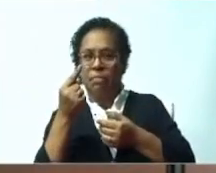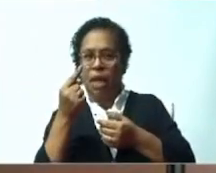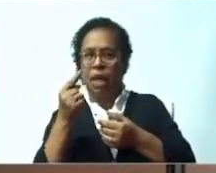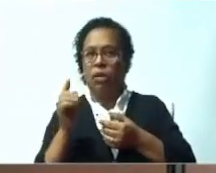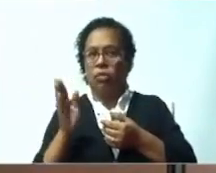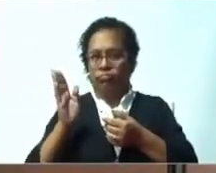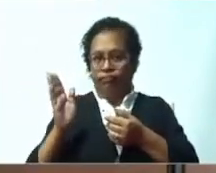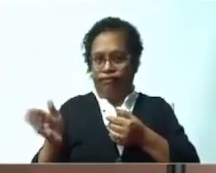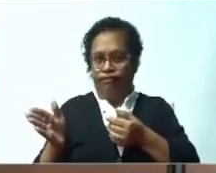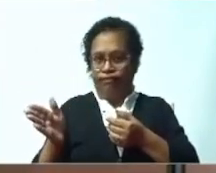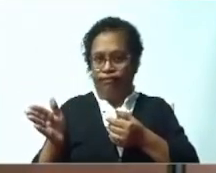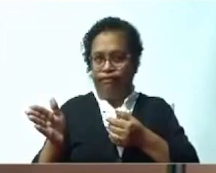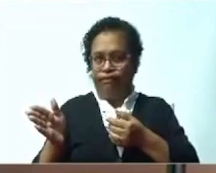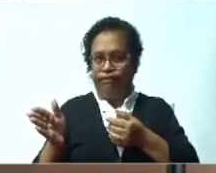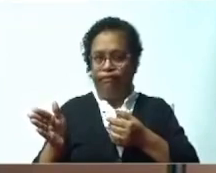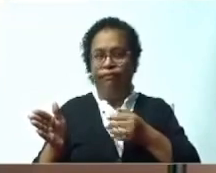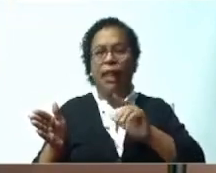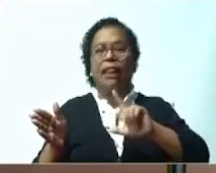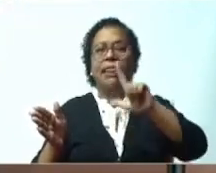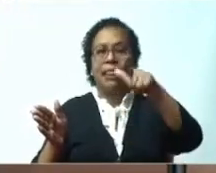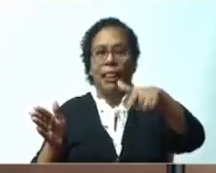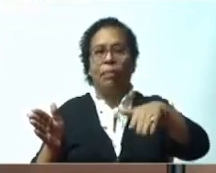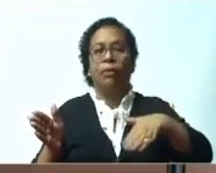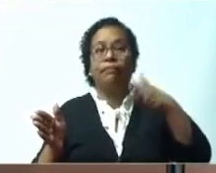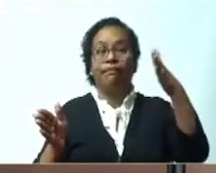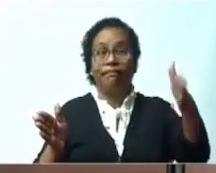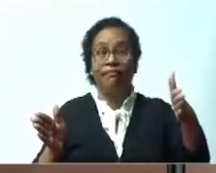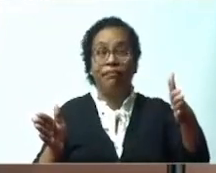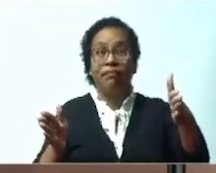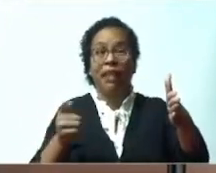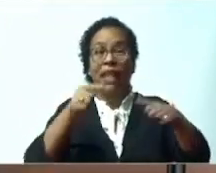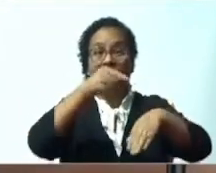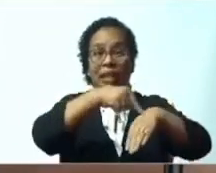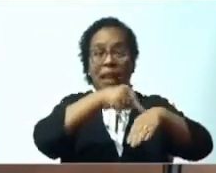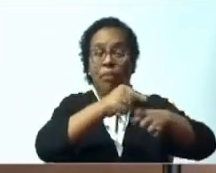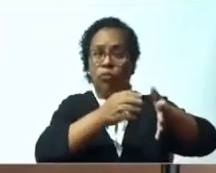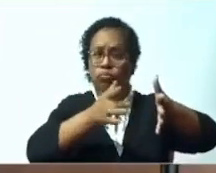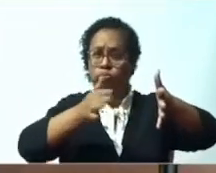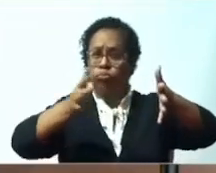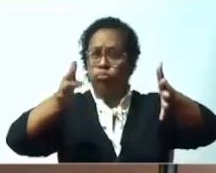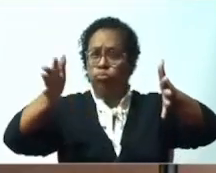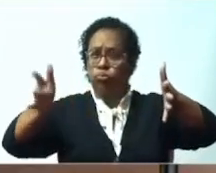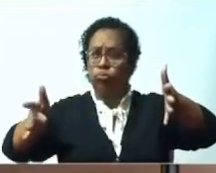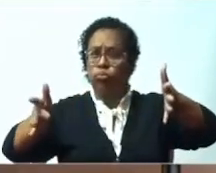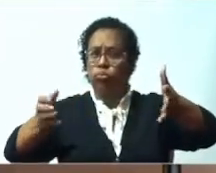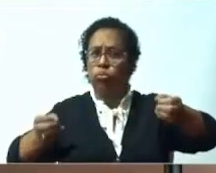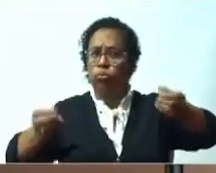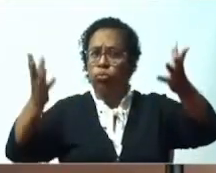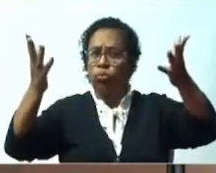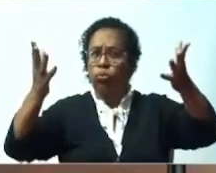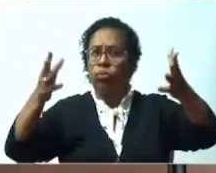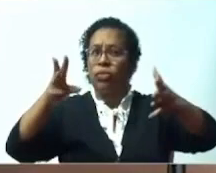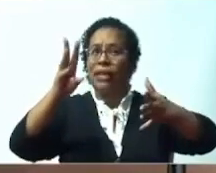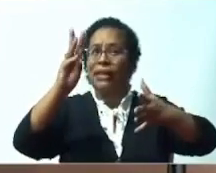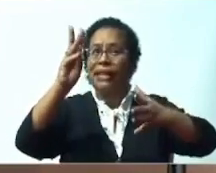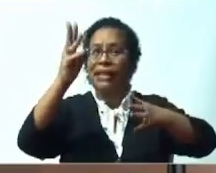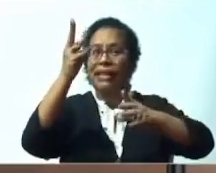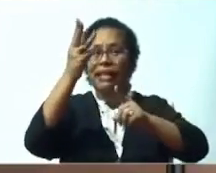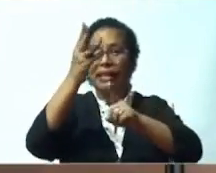tan pronto el Estado, en menos de 6 meses. Pero estoy diciendo que no es hoy, es en